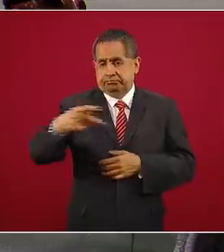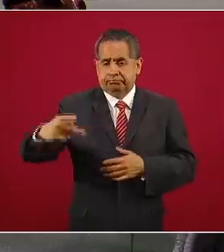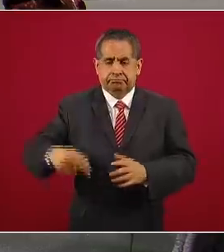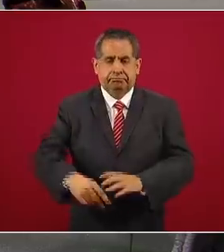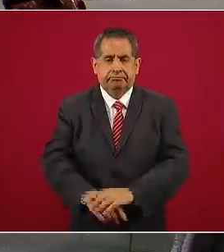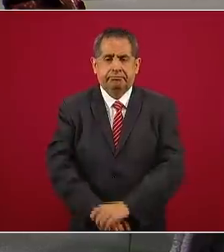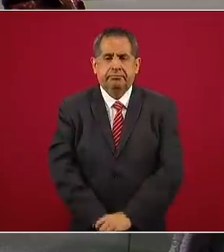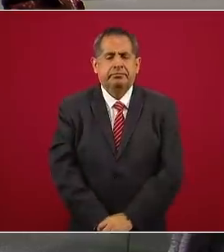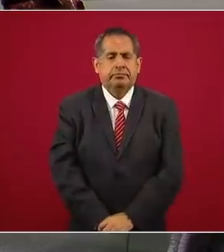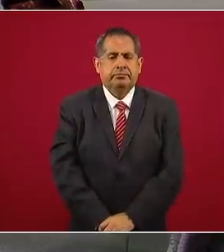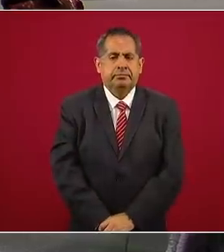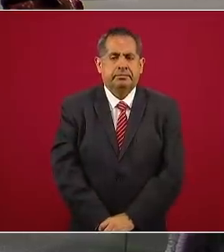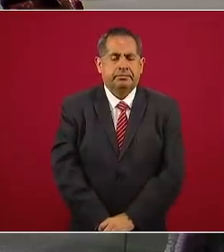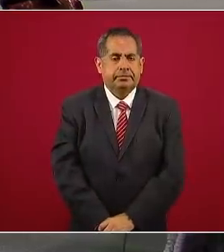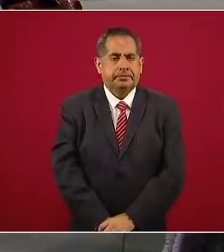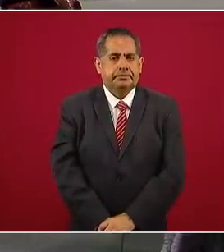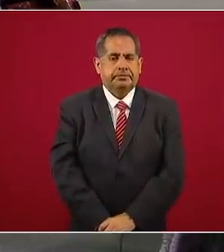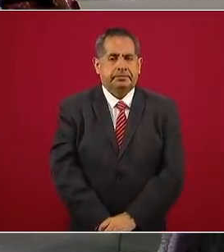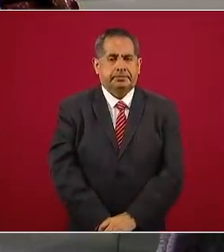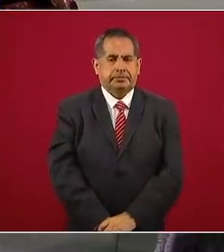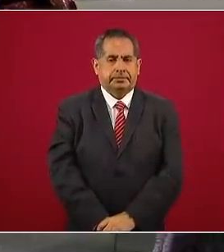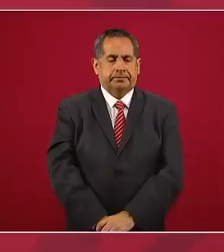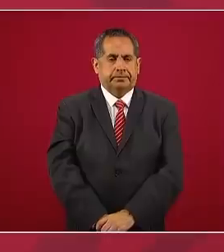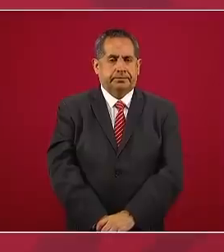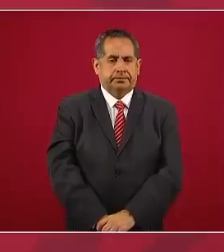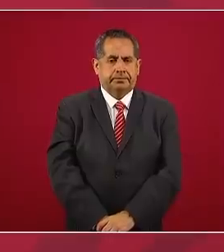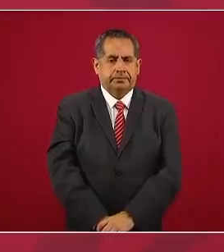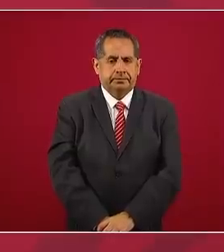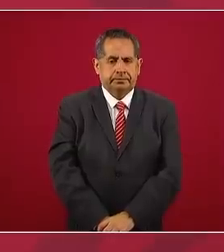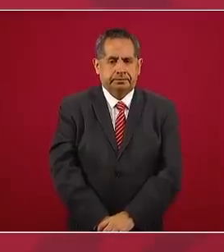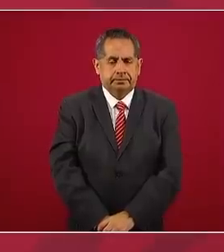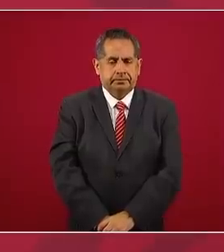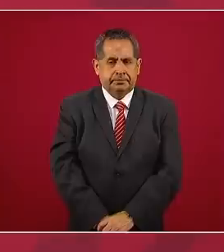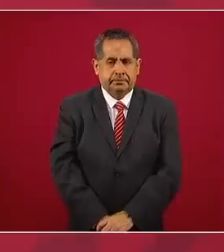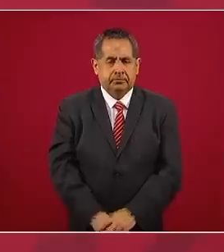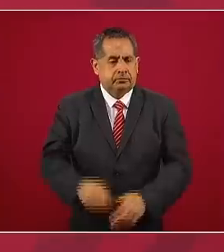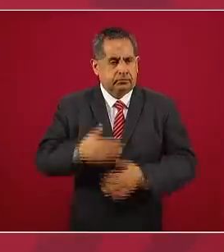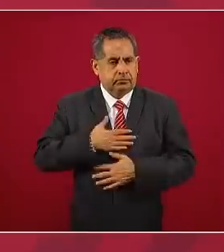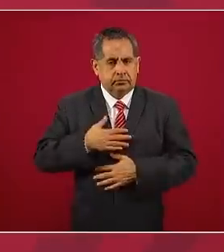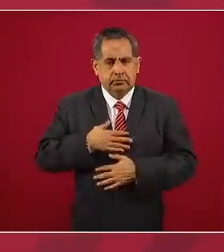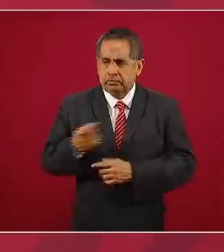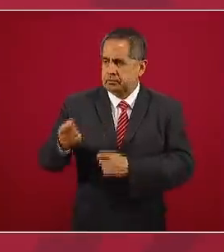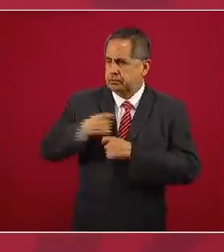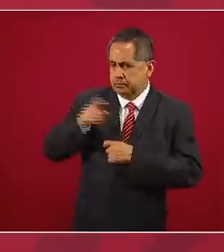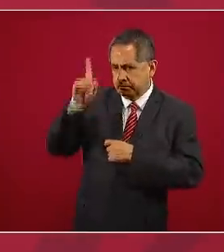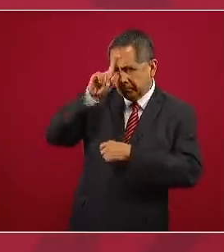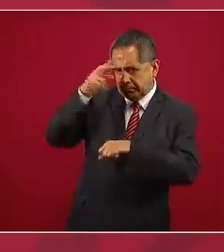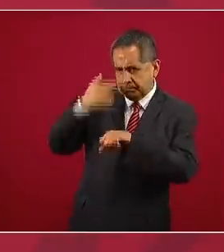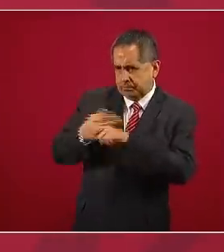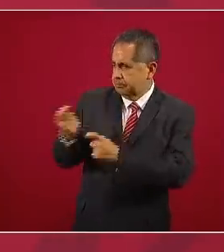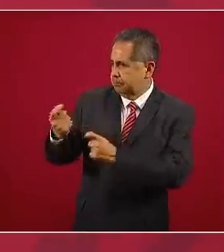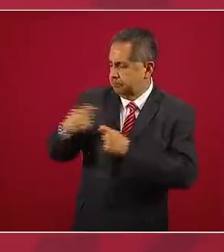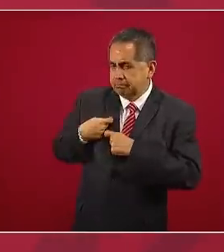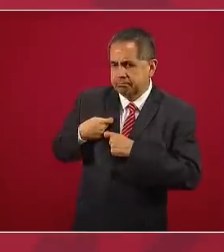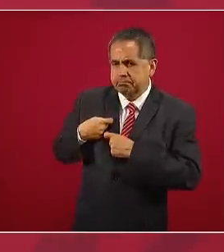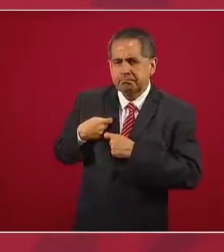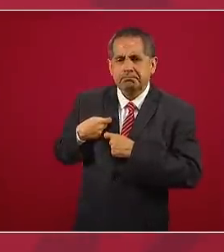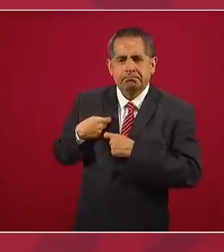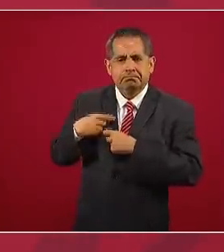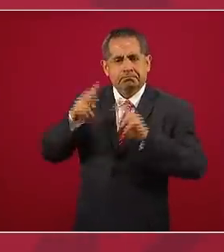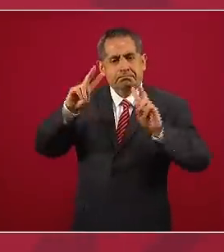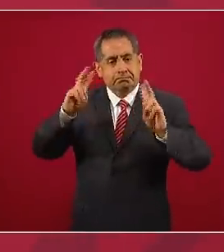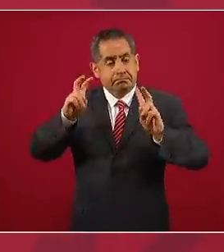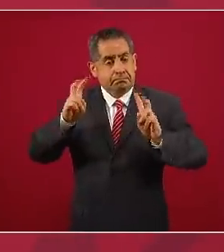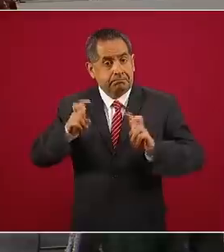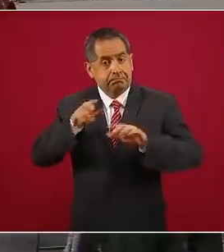yo tengo este mi consejero para este tema y para todo lo